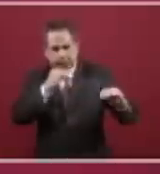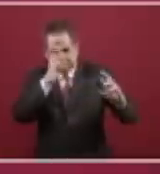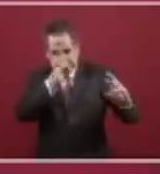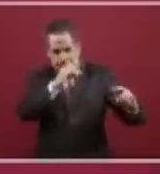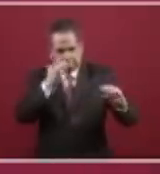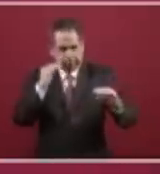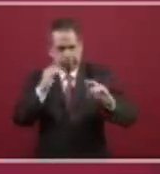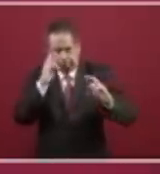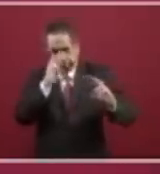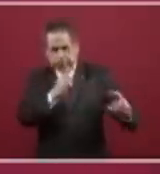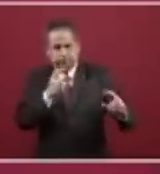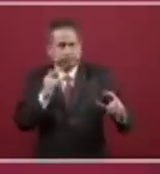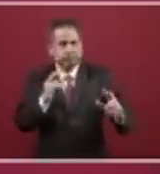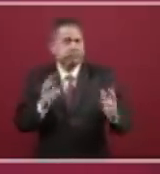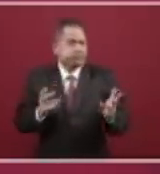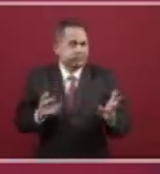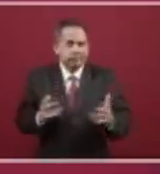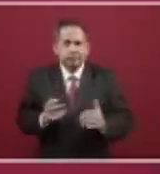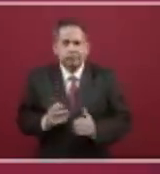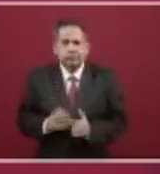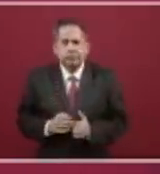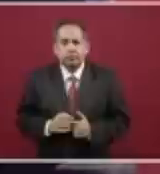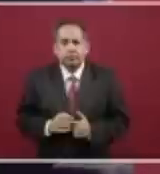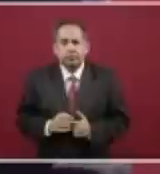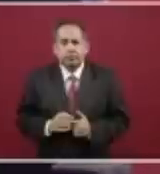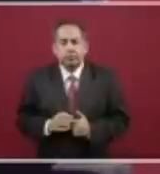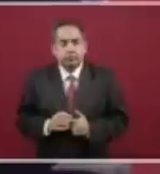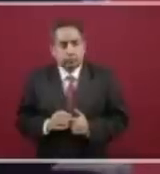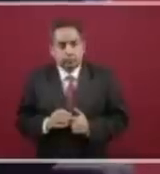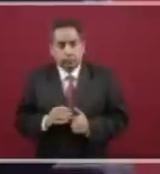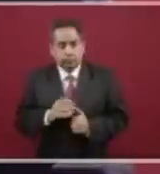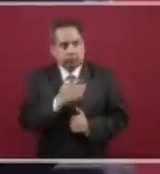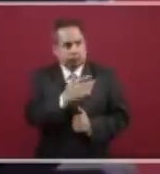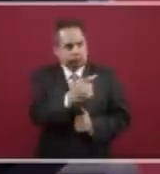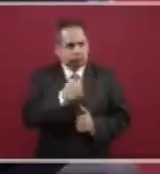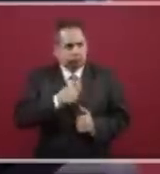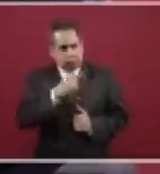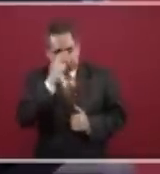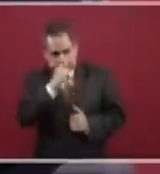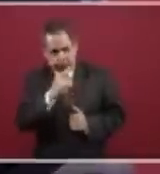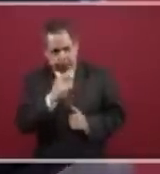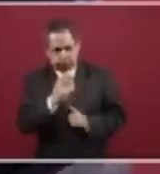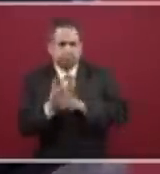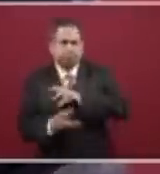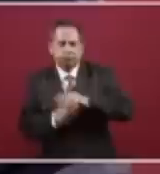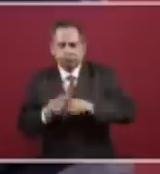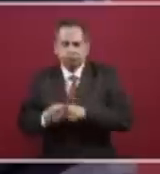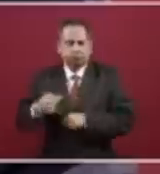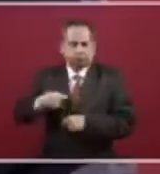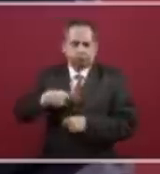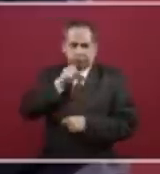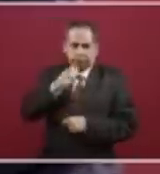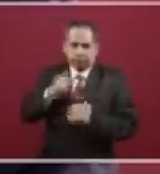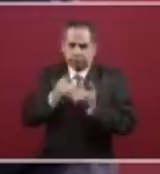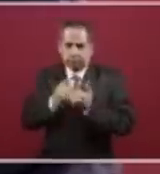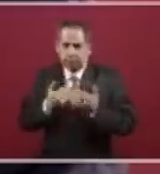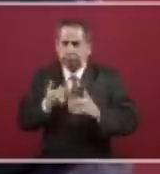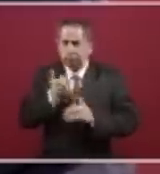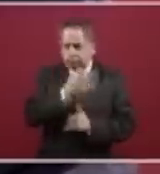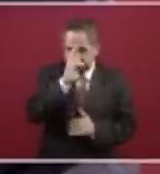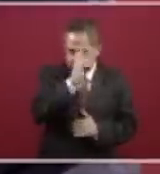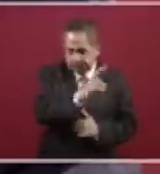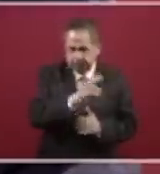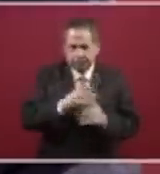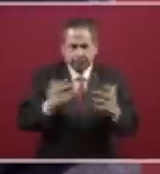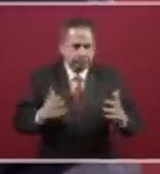para y solicitar respeto a nuestra soberanía tenemos nosotros que actuar en consecuencia